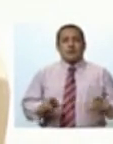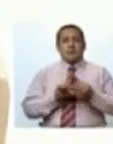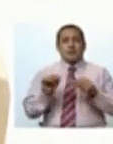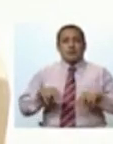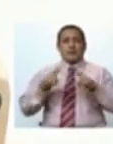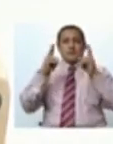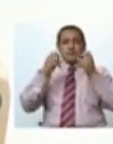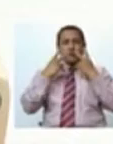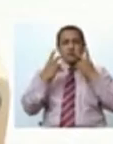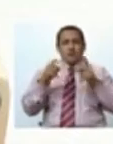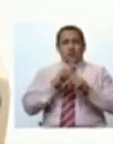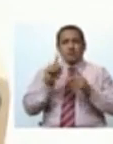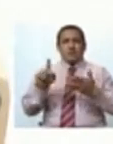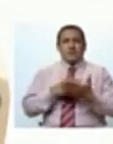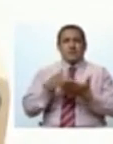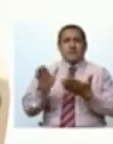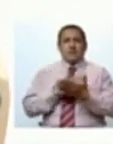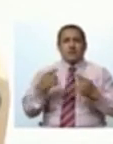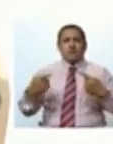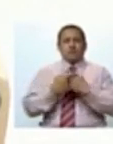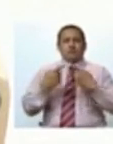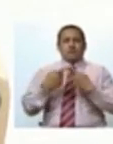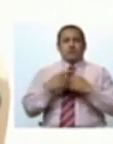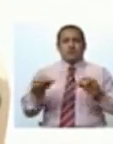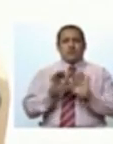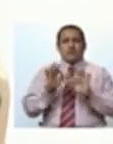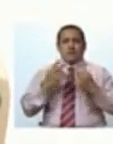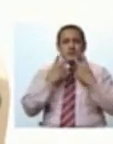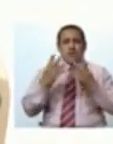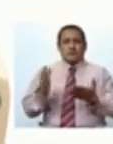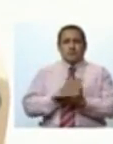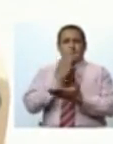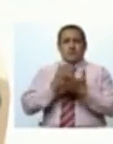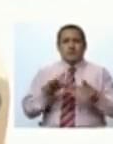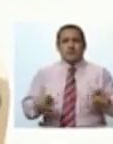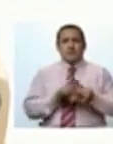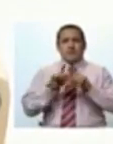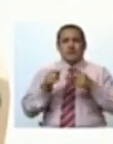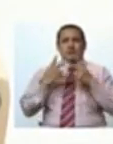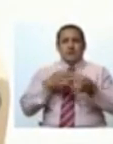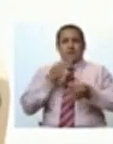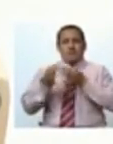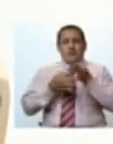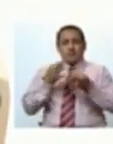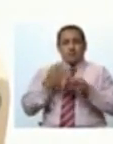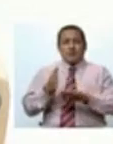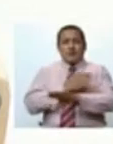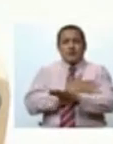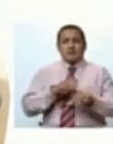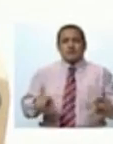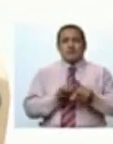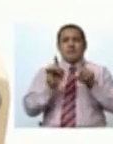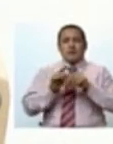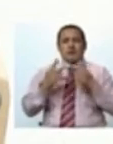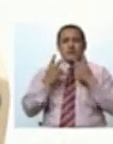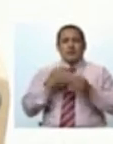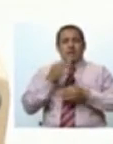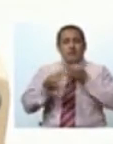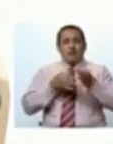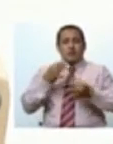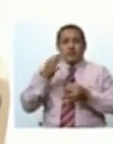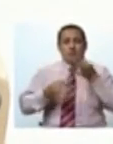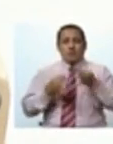pero que en este caso concreto, al no haber habido contradicción, al no haberse presentado la parte, al no haberse alegado